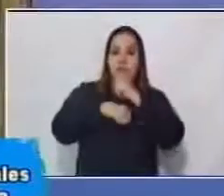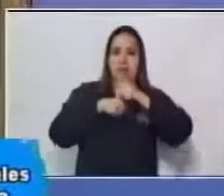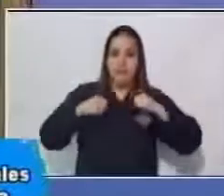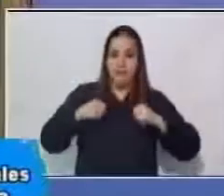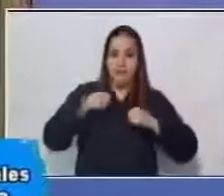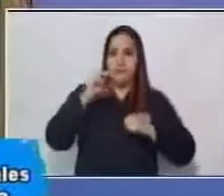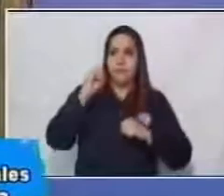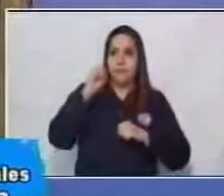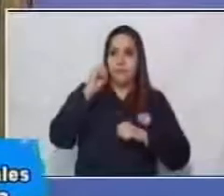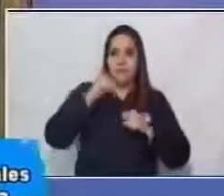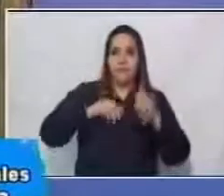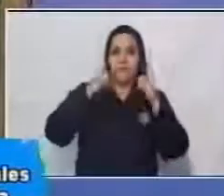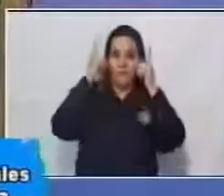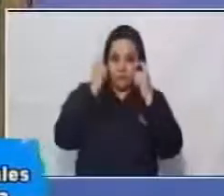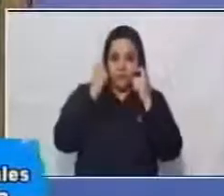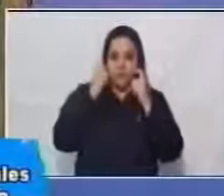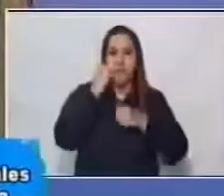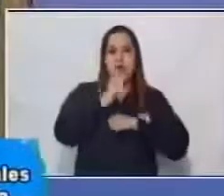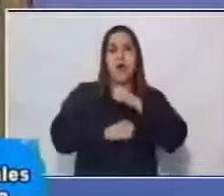fútbol,